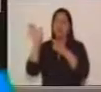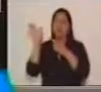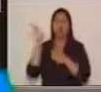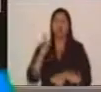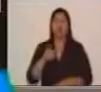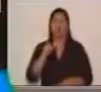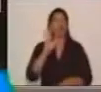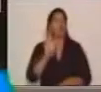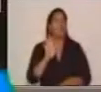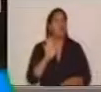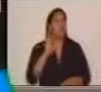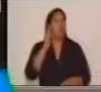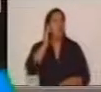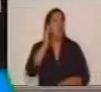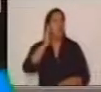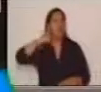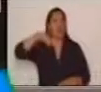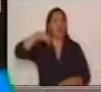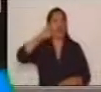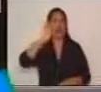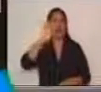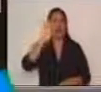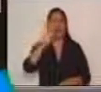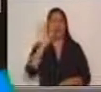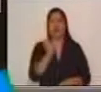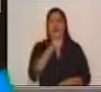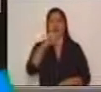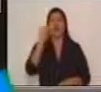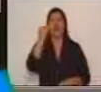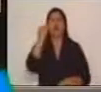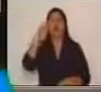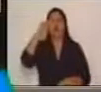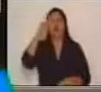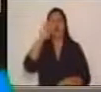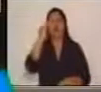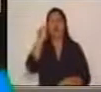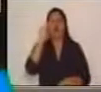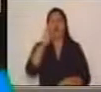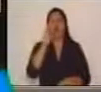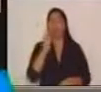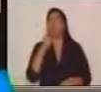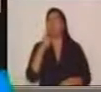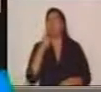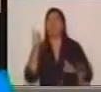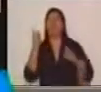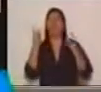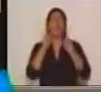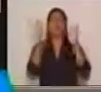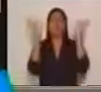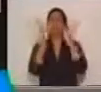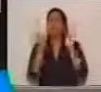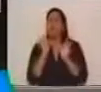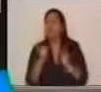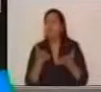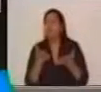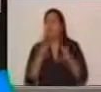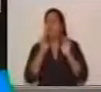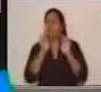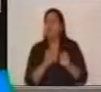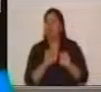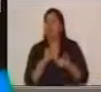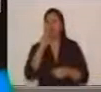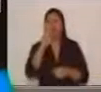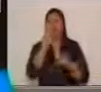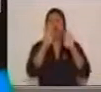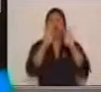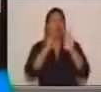Cuidado, porque si hay un personaje, hay un juego de personajes y hay una persona que está narrando todo